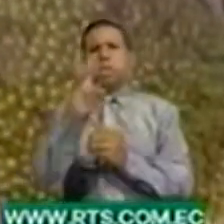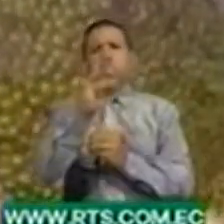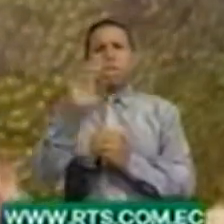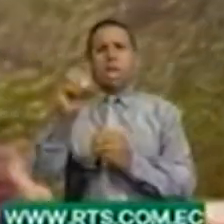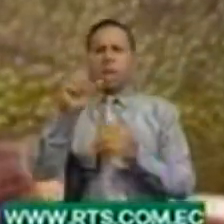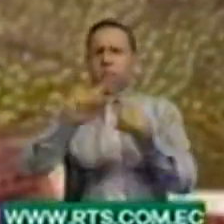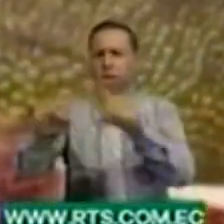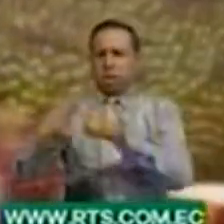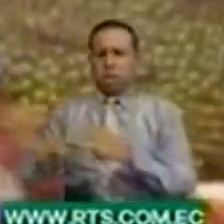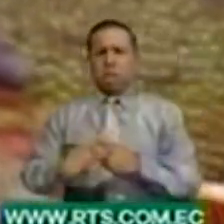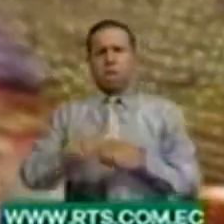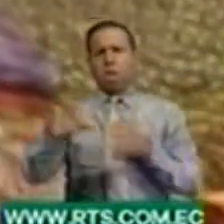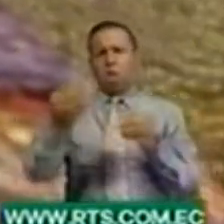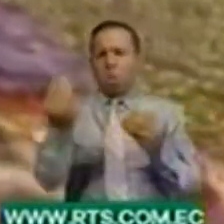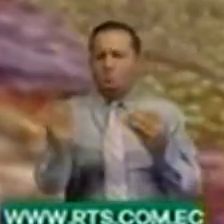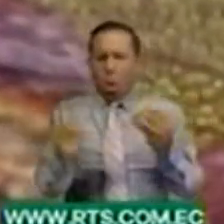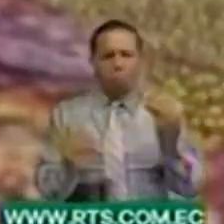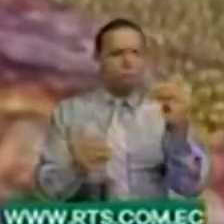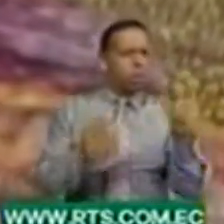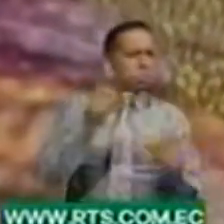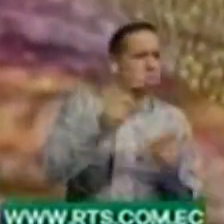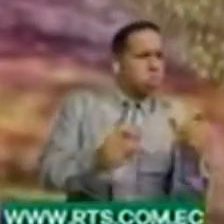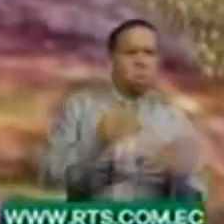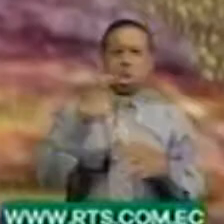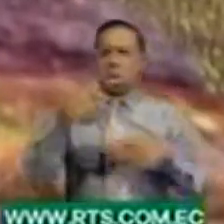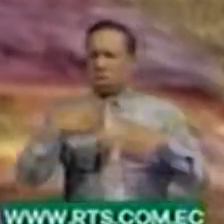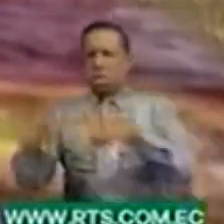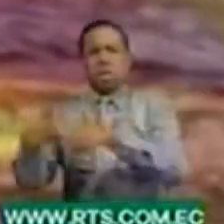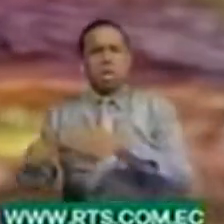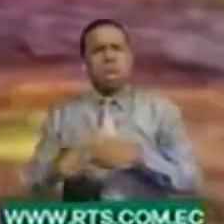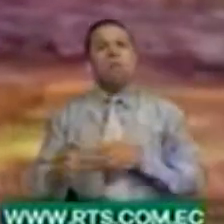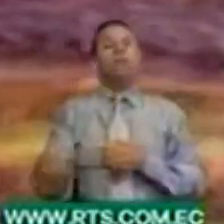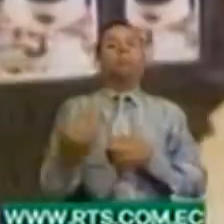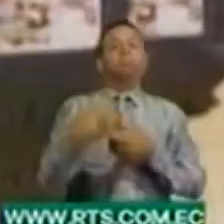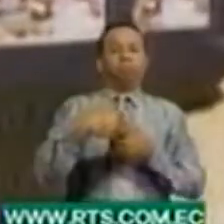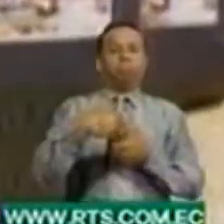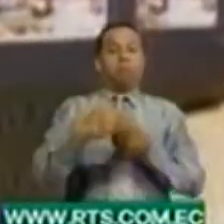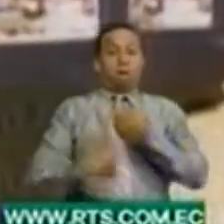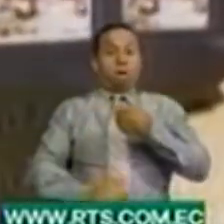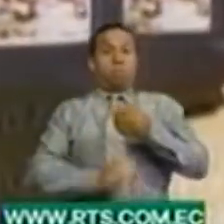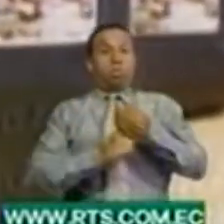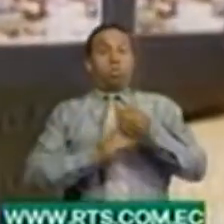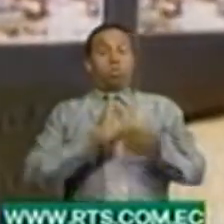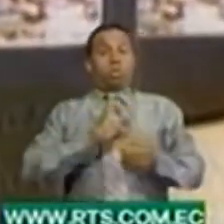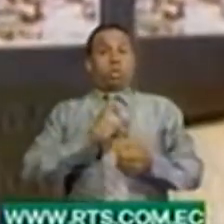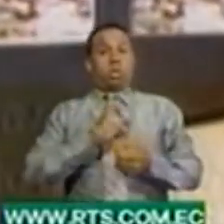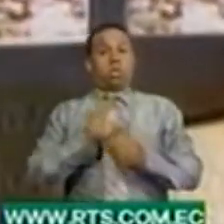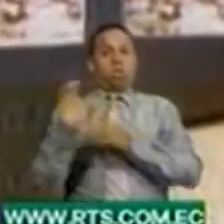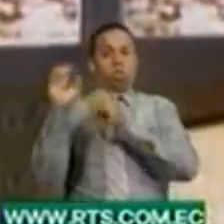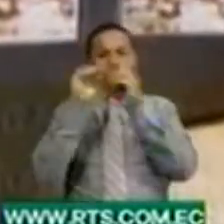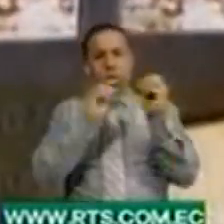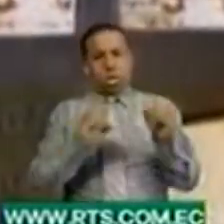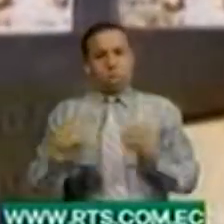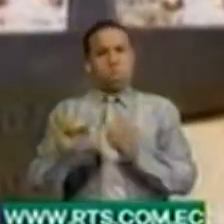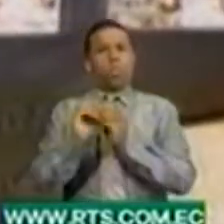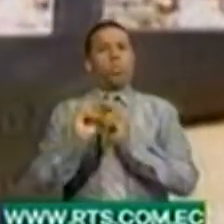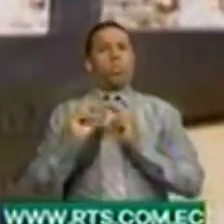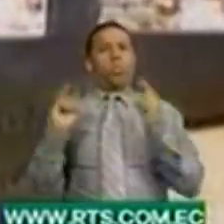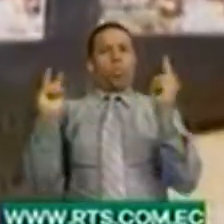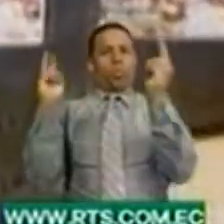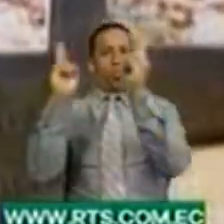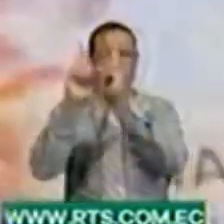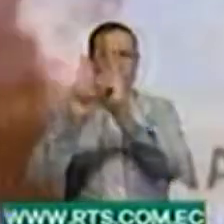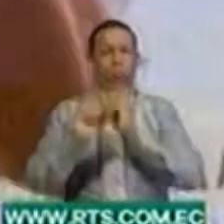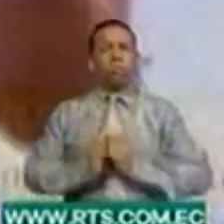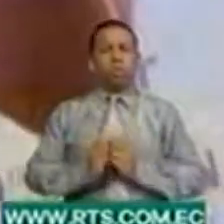exportadores, artesanos y más actores de la sociedad civil. Así también tuvo el apoyo técnico de la Organización de las Naciones Unidas para la Alimentación y